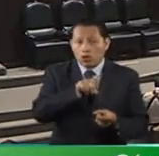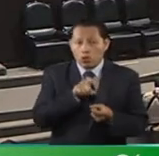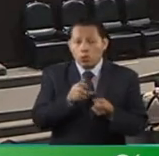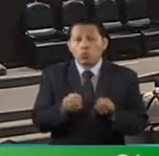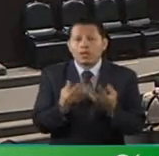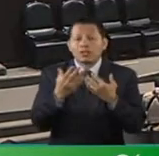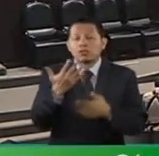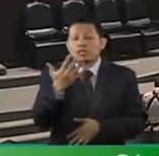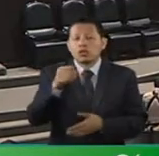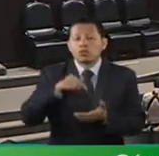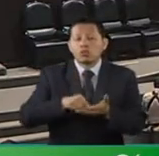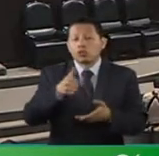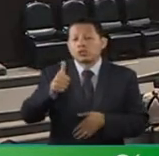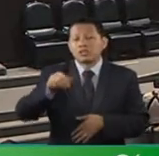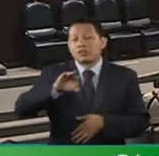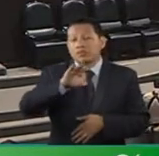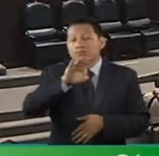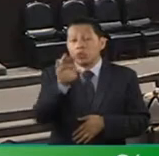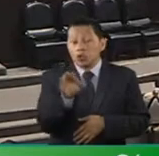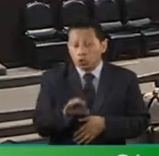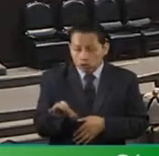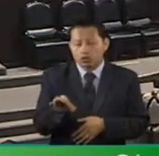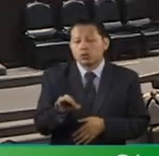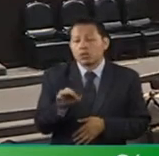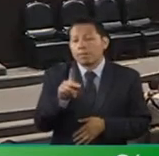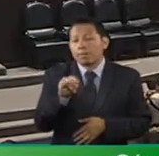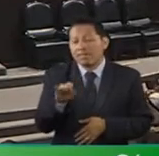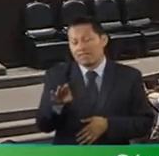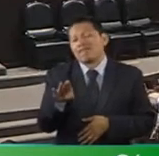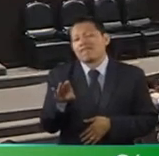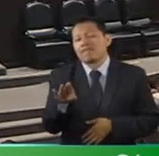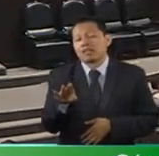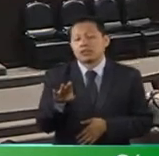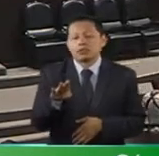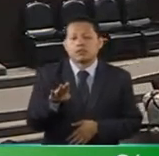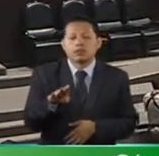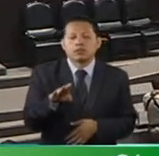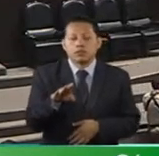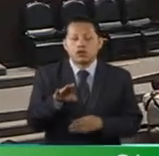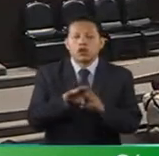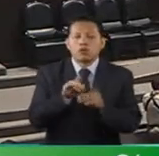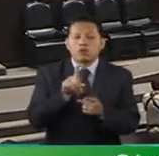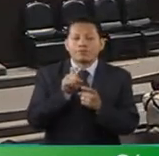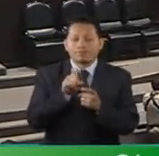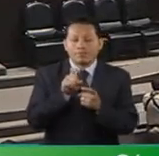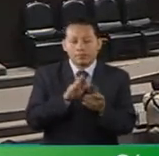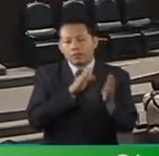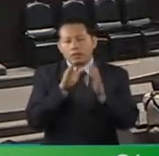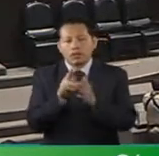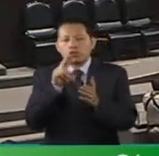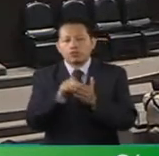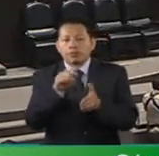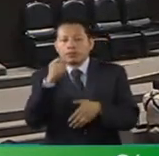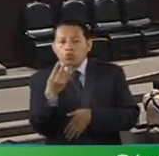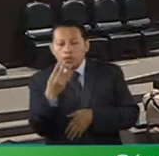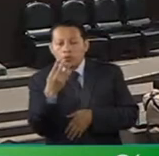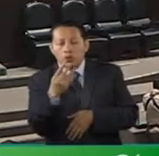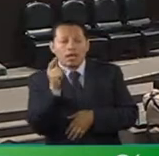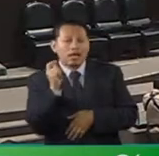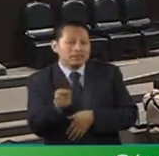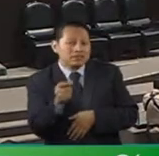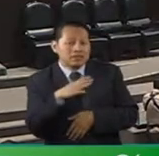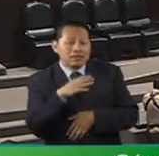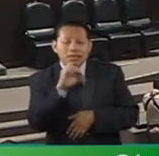el 5.6 puntos del PIB como ingreso, y en el 2024 tan solo